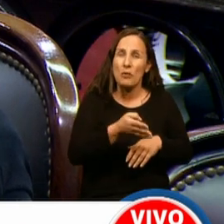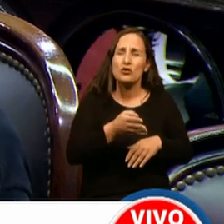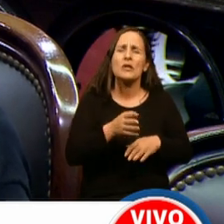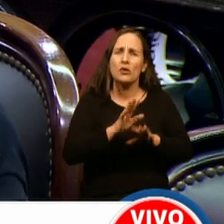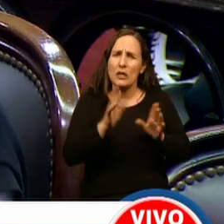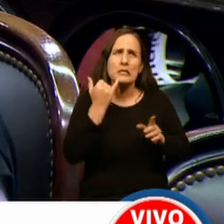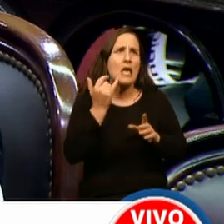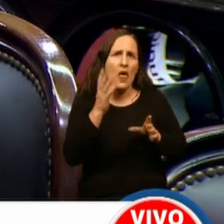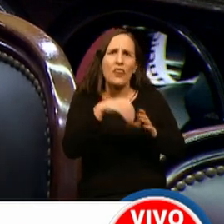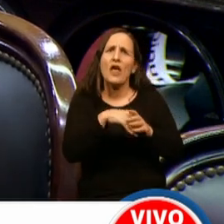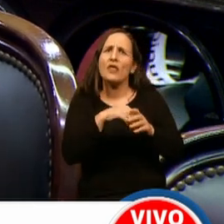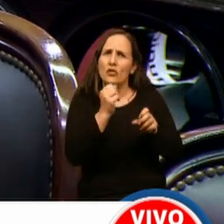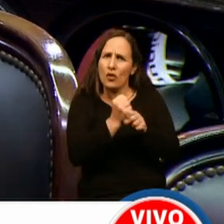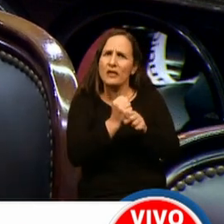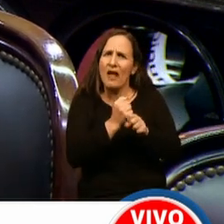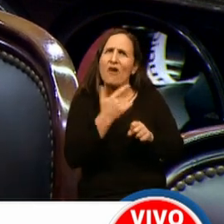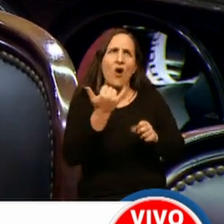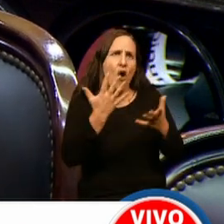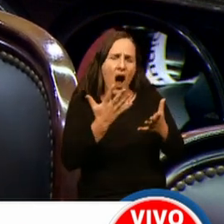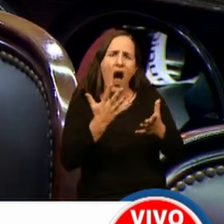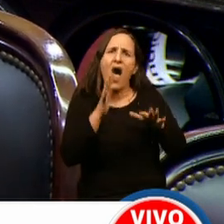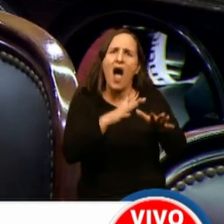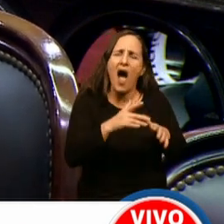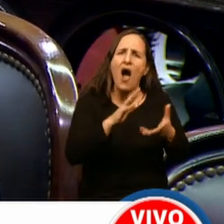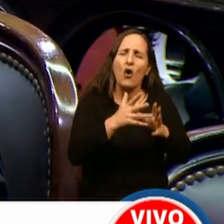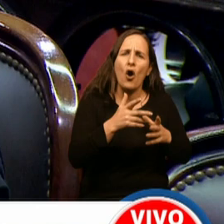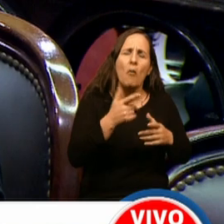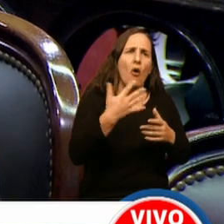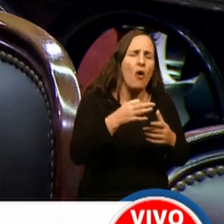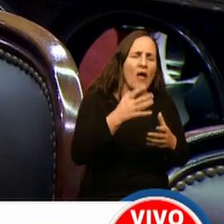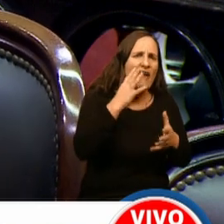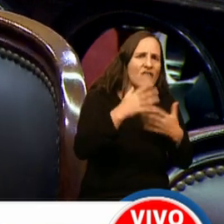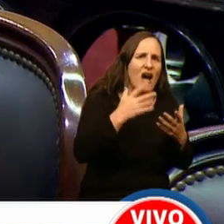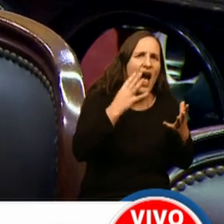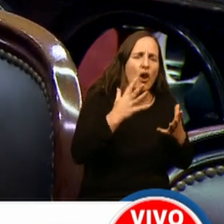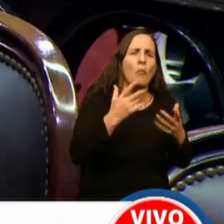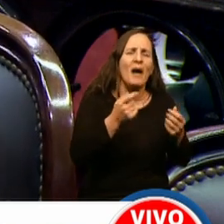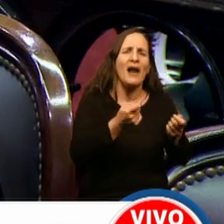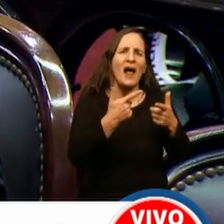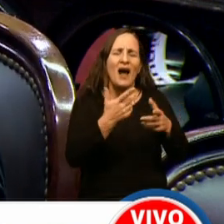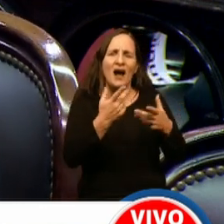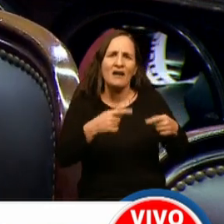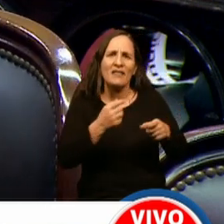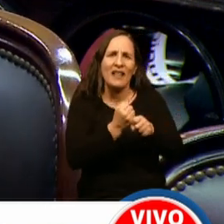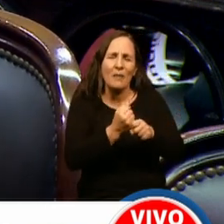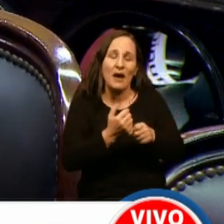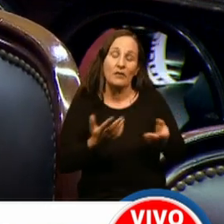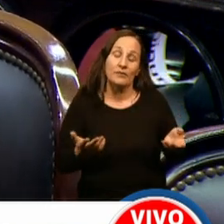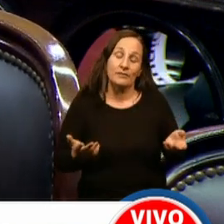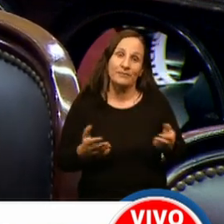acoso sexual en el trabajo si tuvieran las mismas posibilidades para acceder a esos puestos